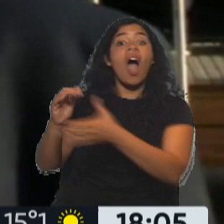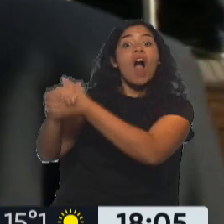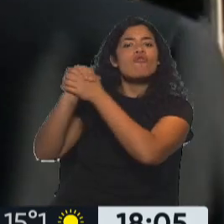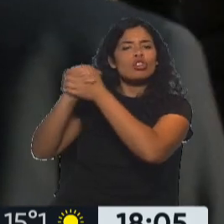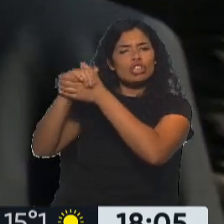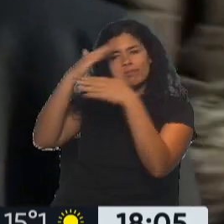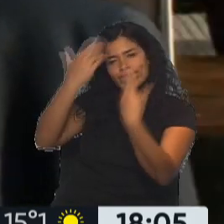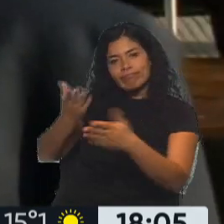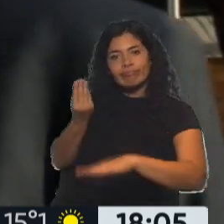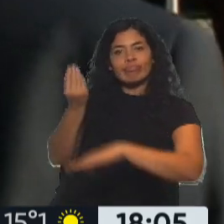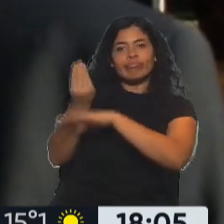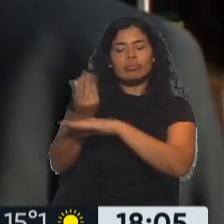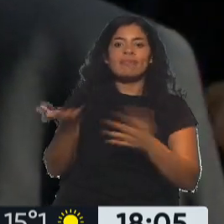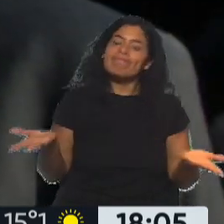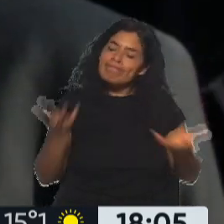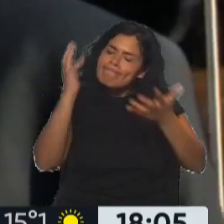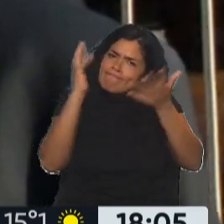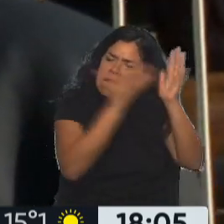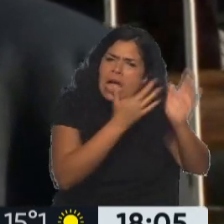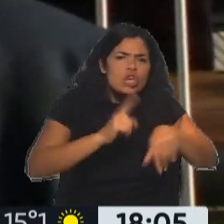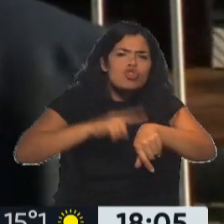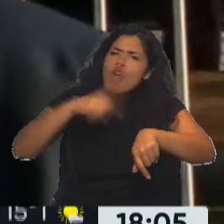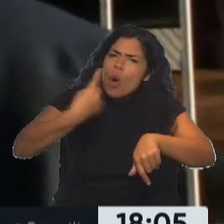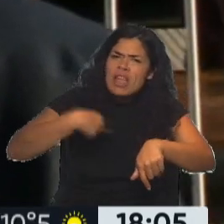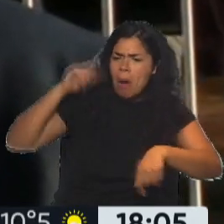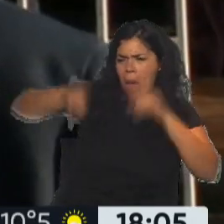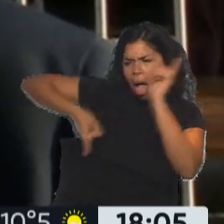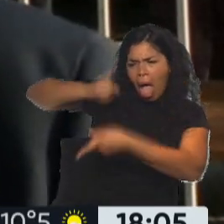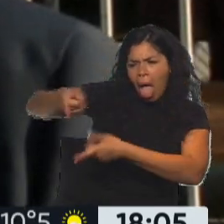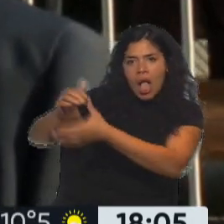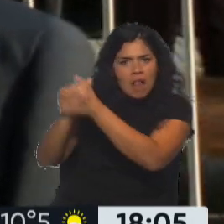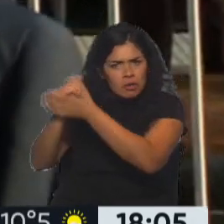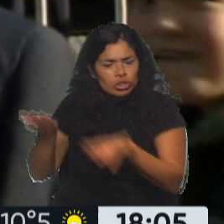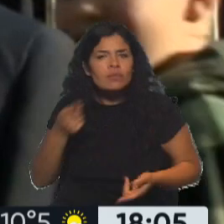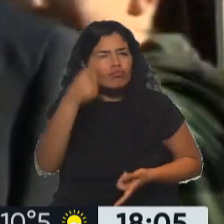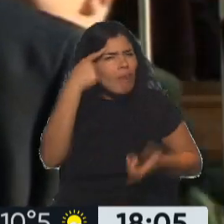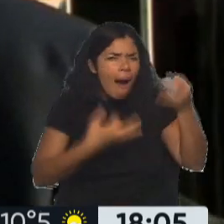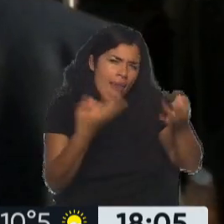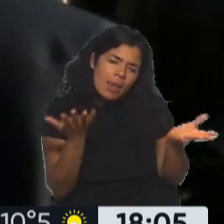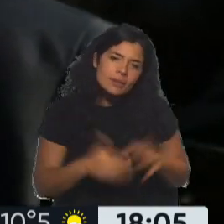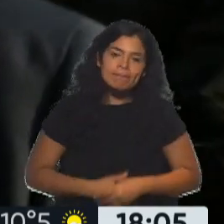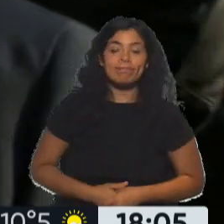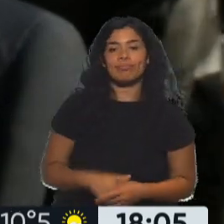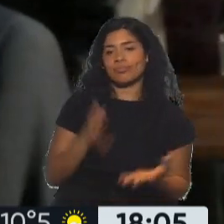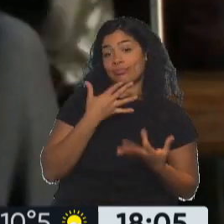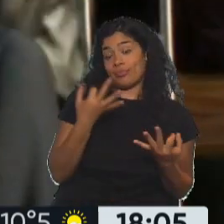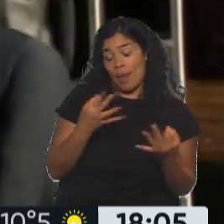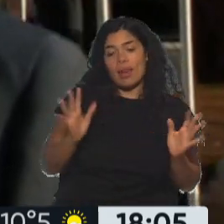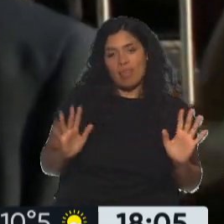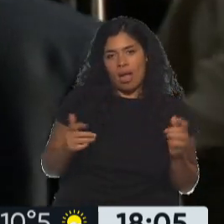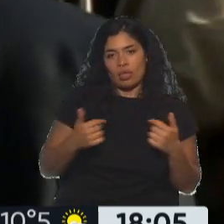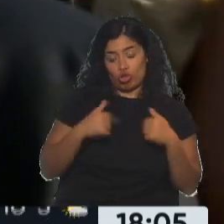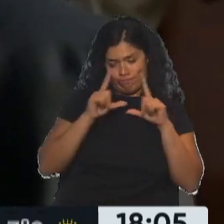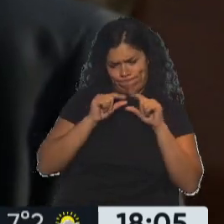embargo, Milei claramente lo ataca todo el tiempo. ¿Qué análisis haces de eso? Bueno, lo he criticado por las